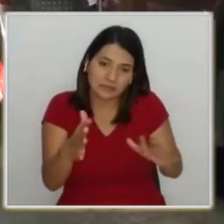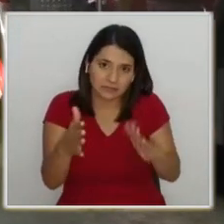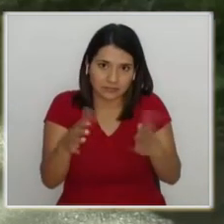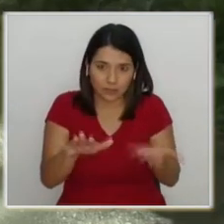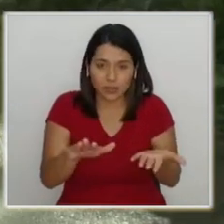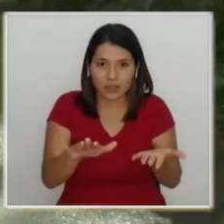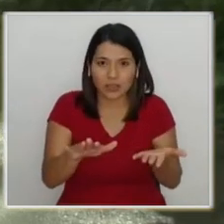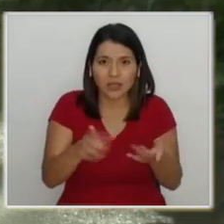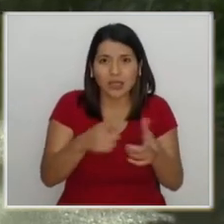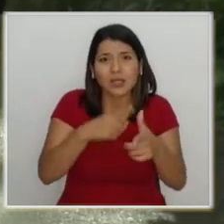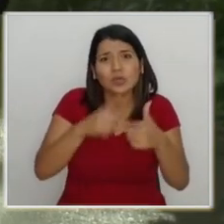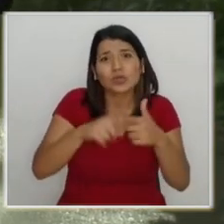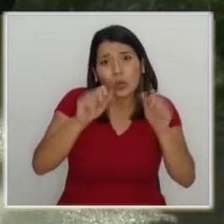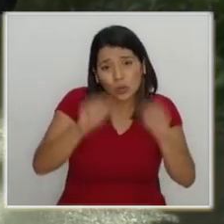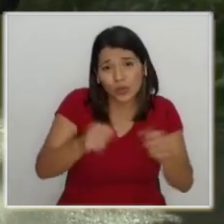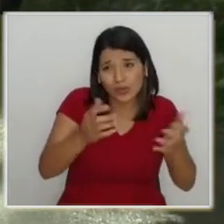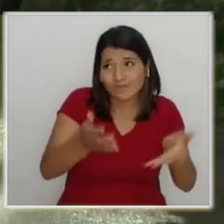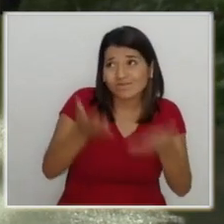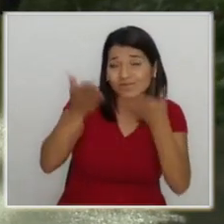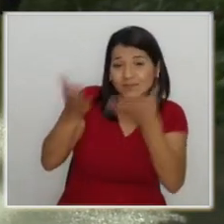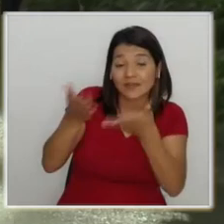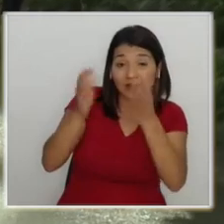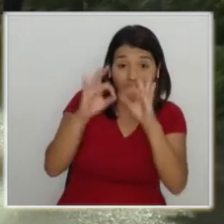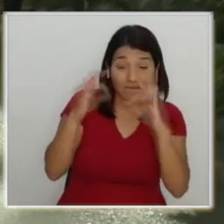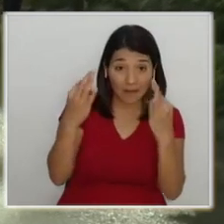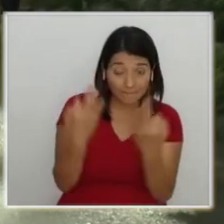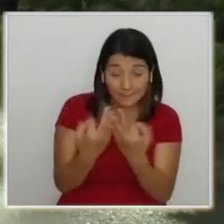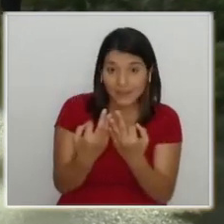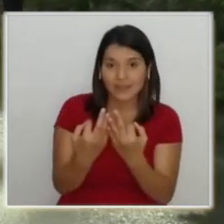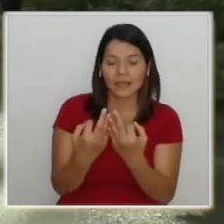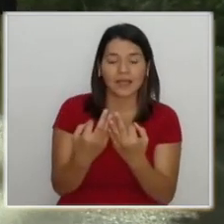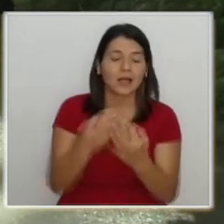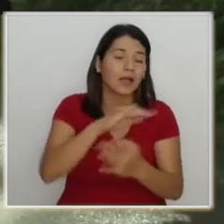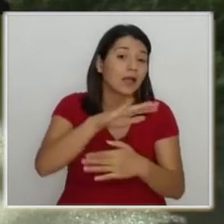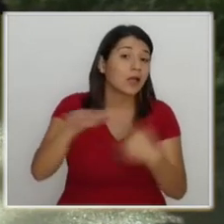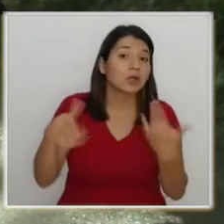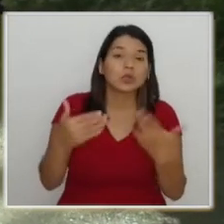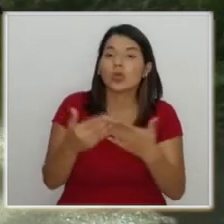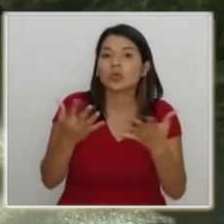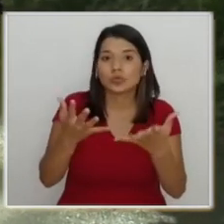poderlo entregar a sus familiares. Que todos queremos